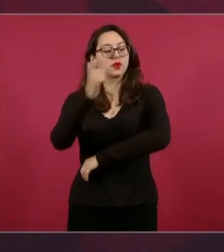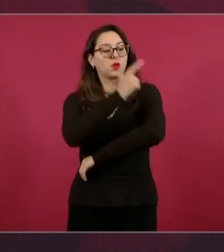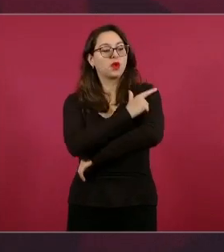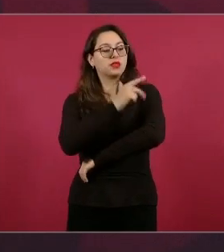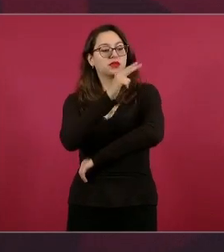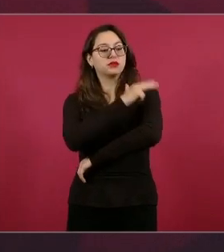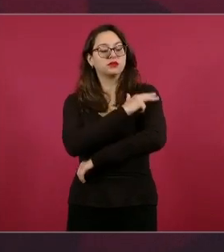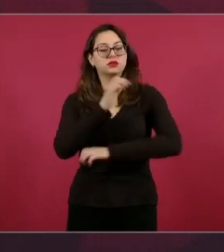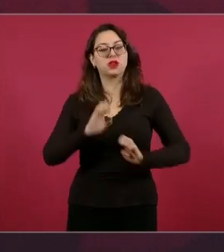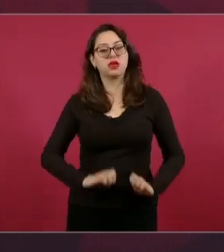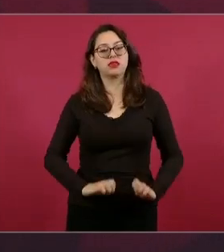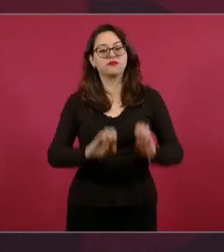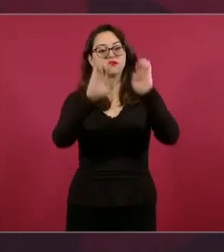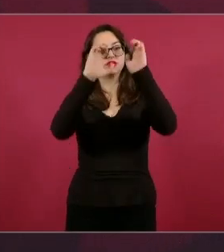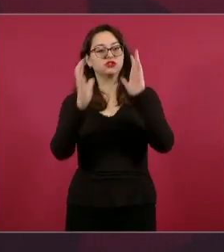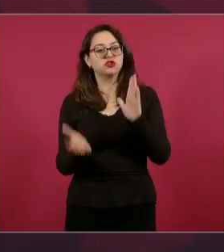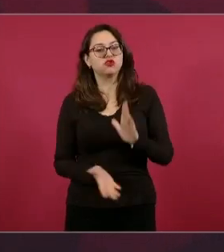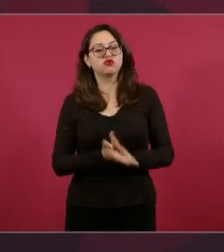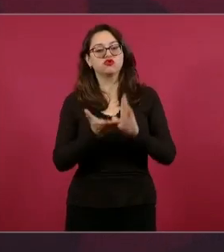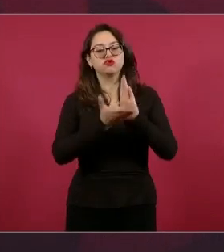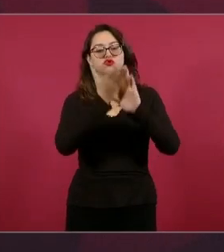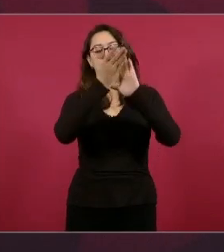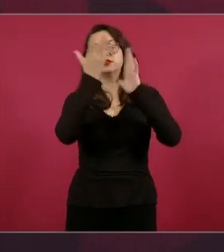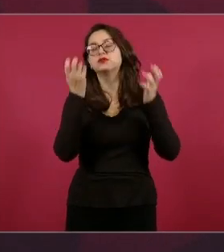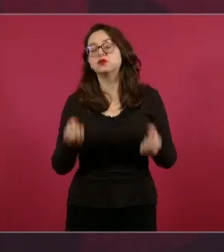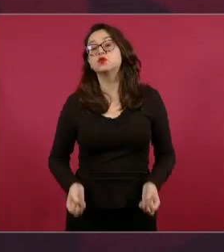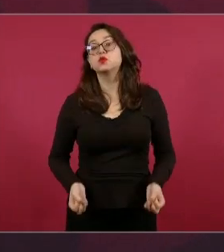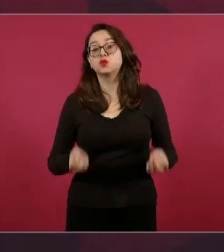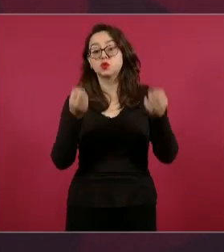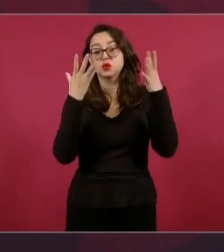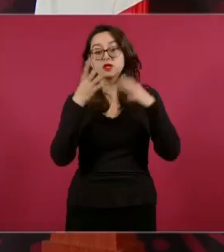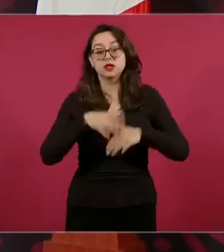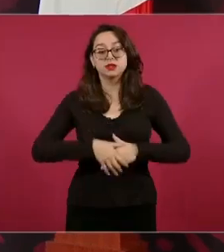Guardia Nacional han construido los ingenieros militares,